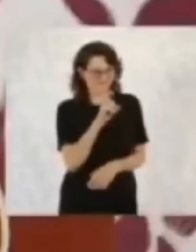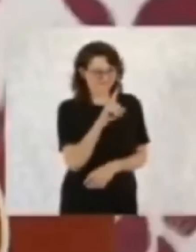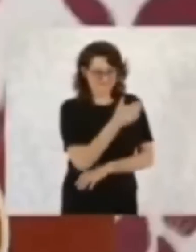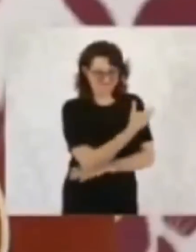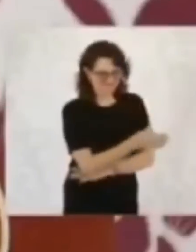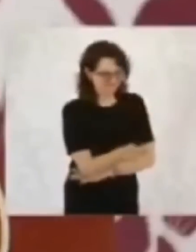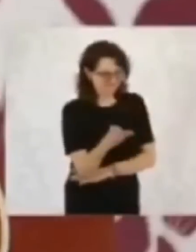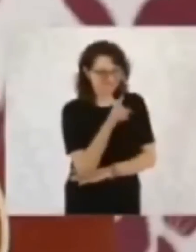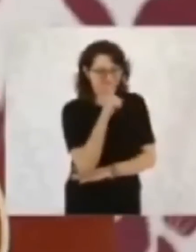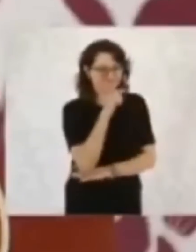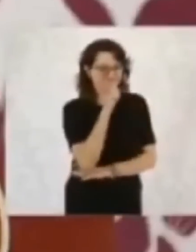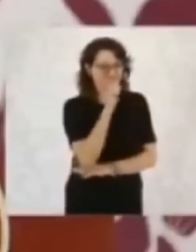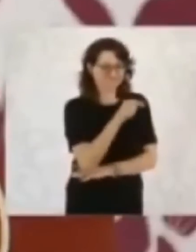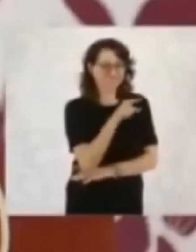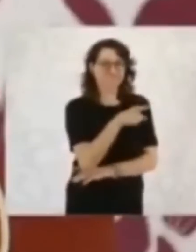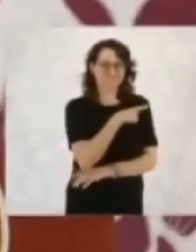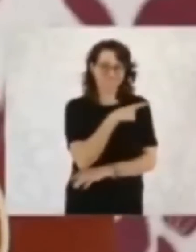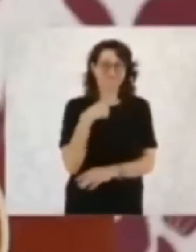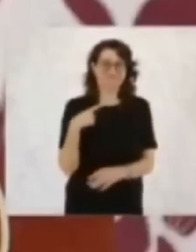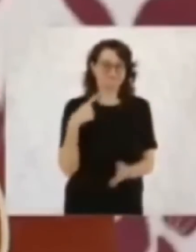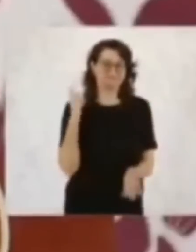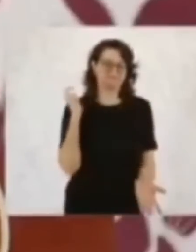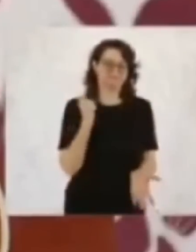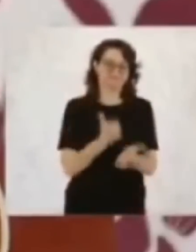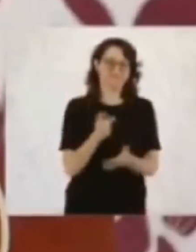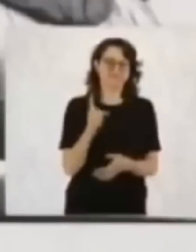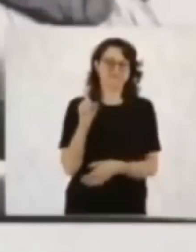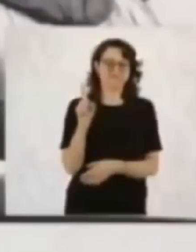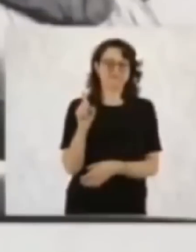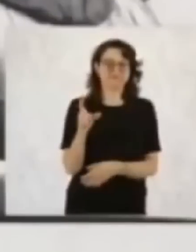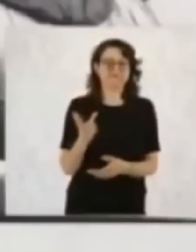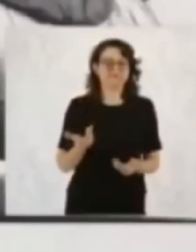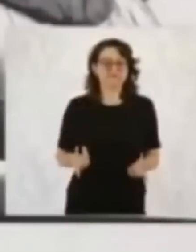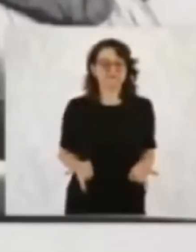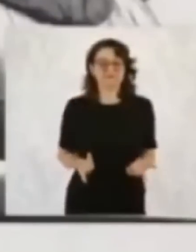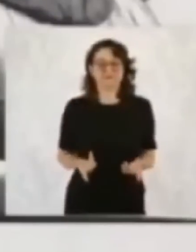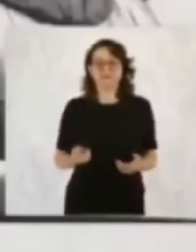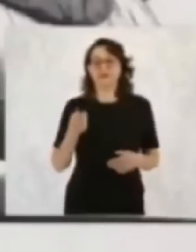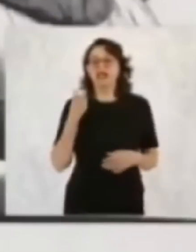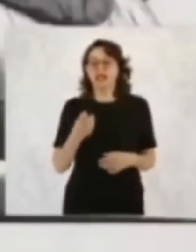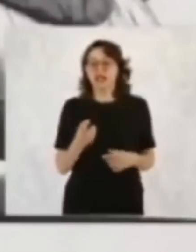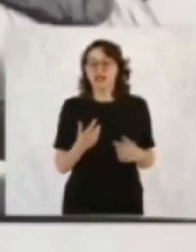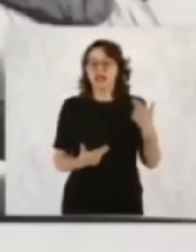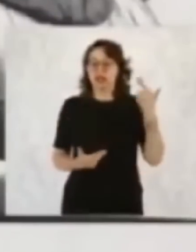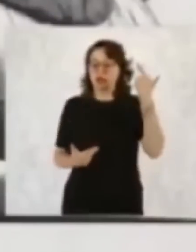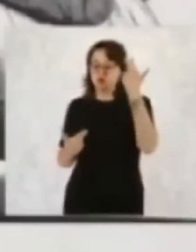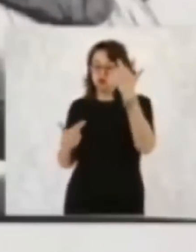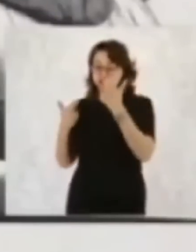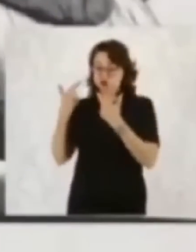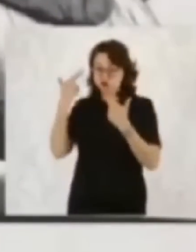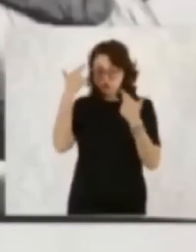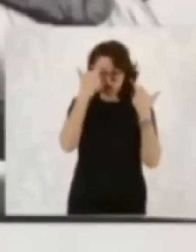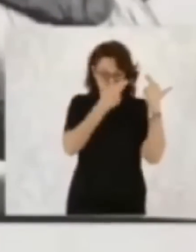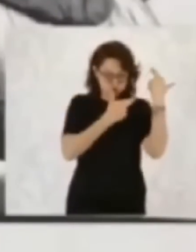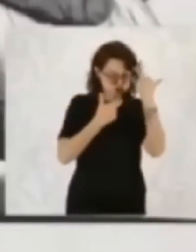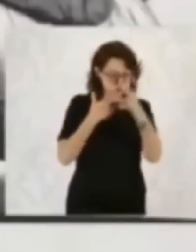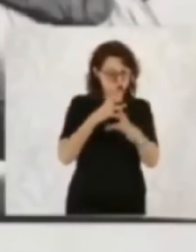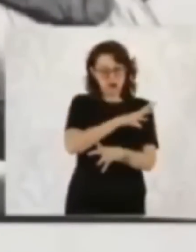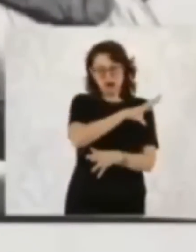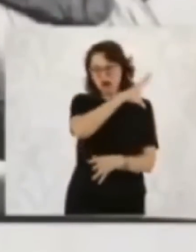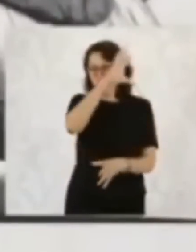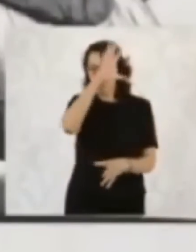desarrollo habitacional sí paga agua, pues entonces ¿a quién se le está pagando? Entonces, desde esos temas hasta estos